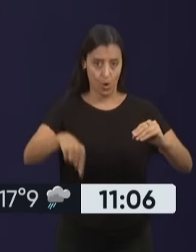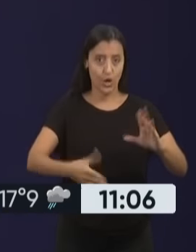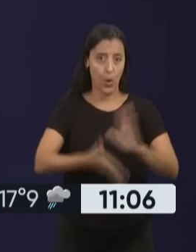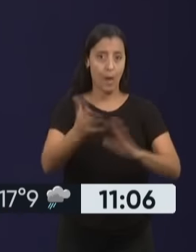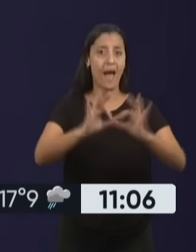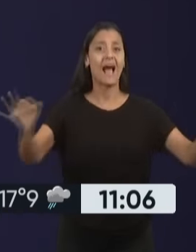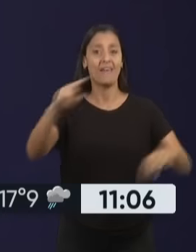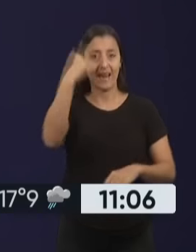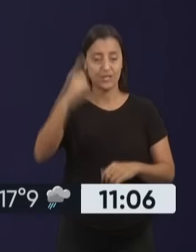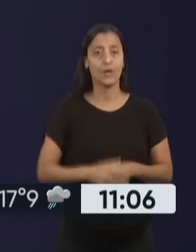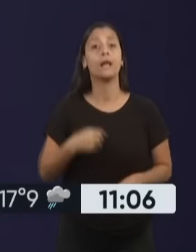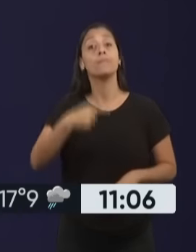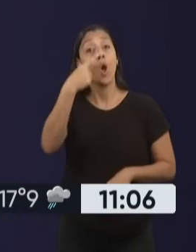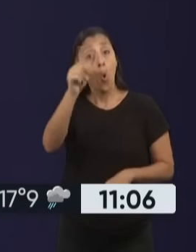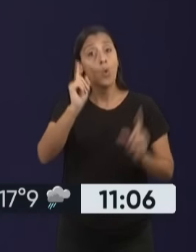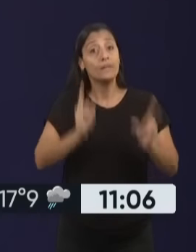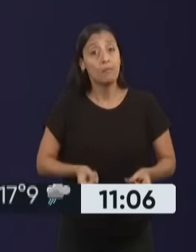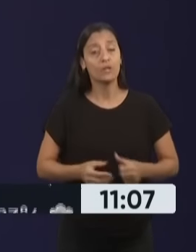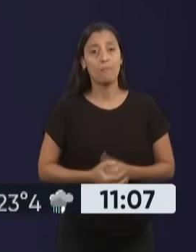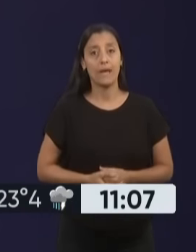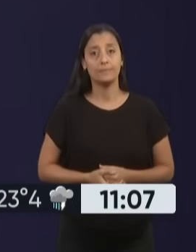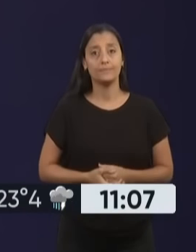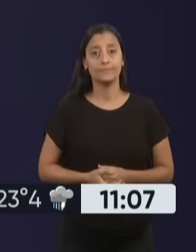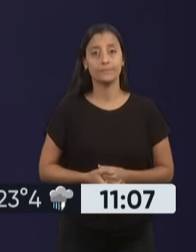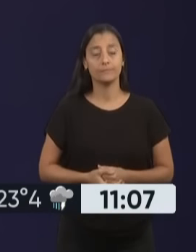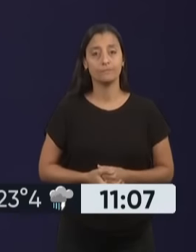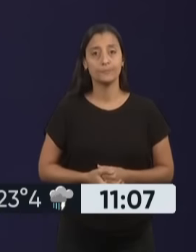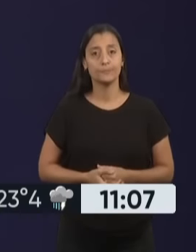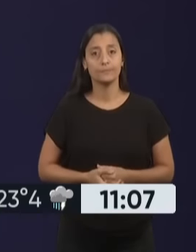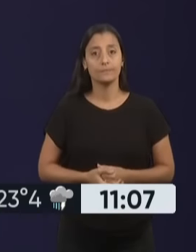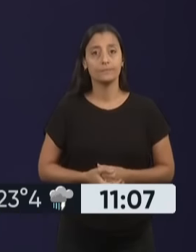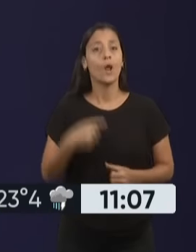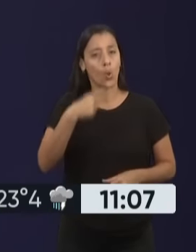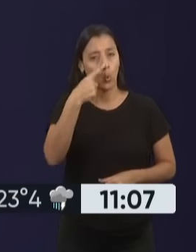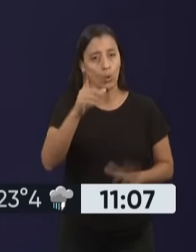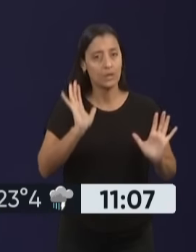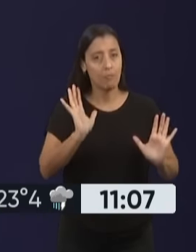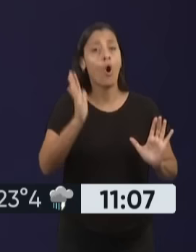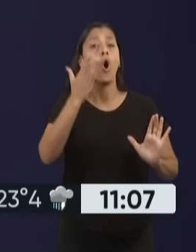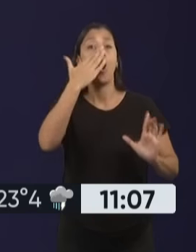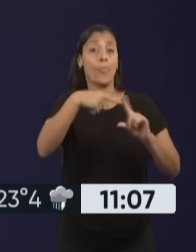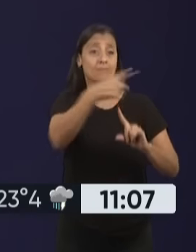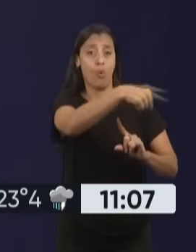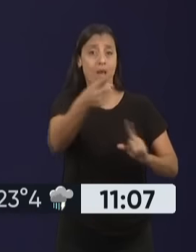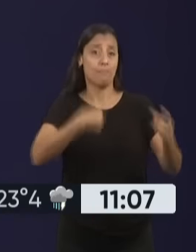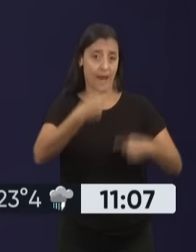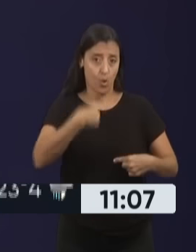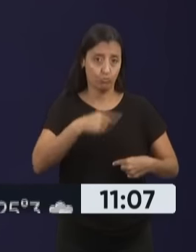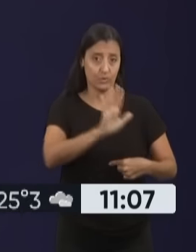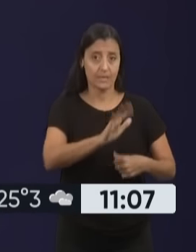eh Y por último Eh sí por último y después me abro preguntas